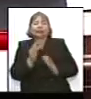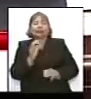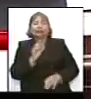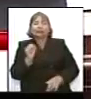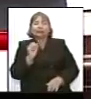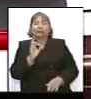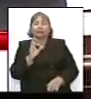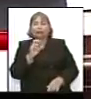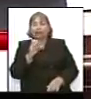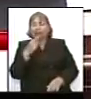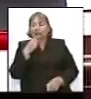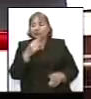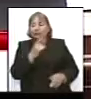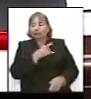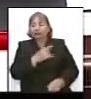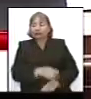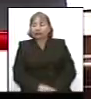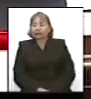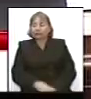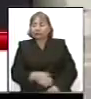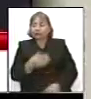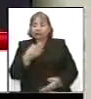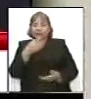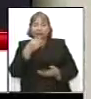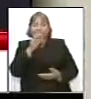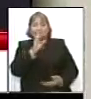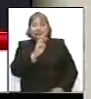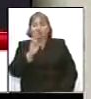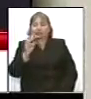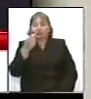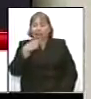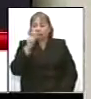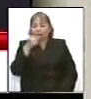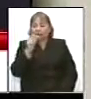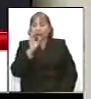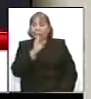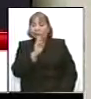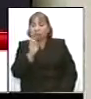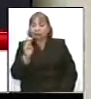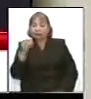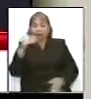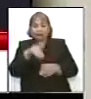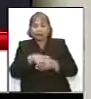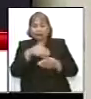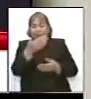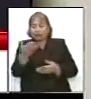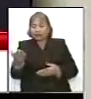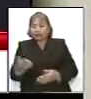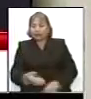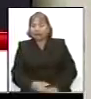la Universidad Nacional. Han realizado su asistencia 66 señores congresistas al voto.